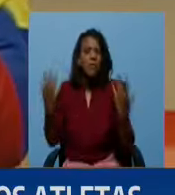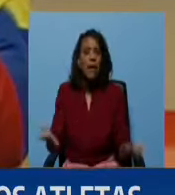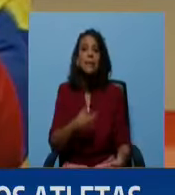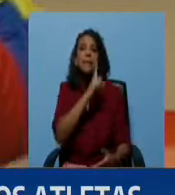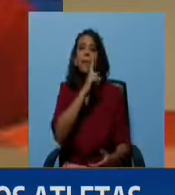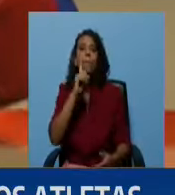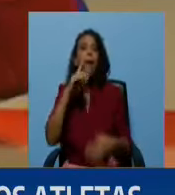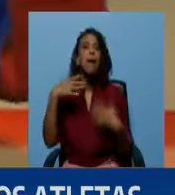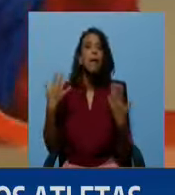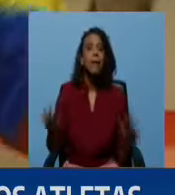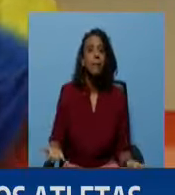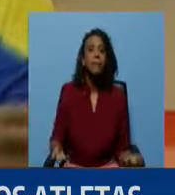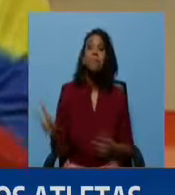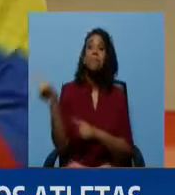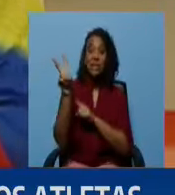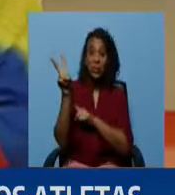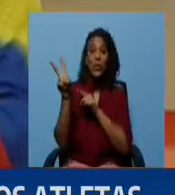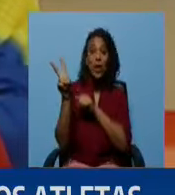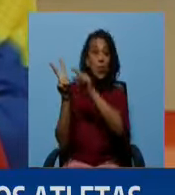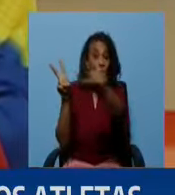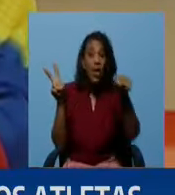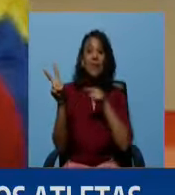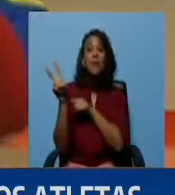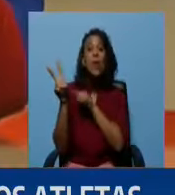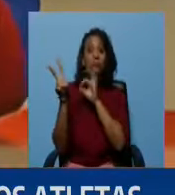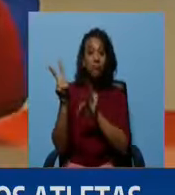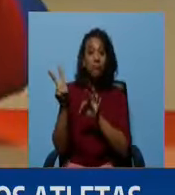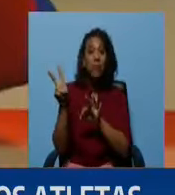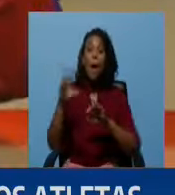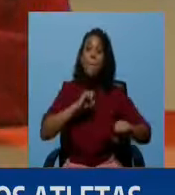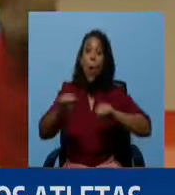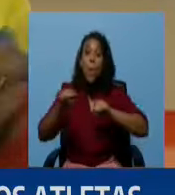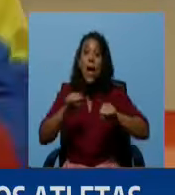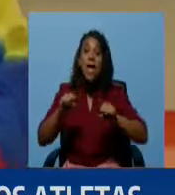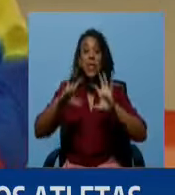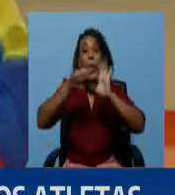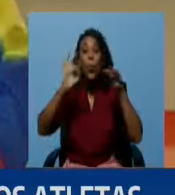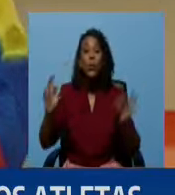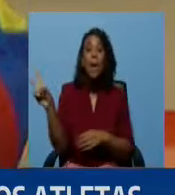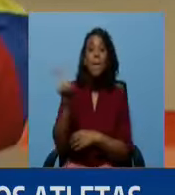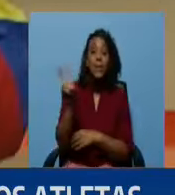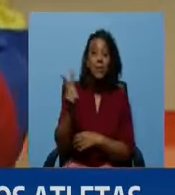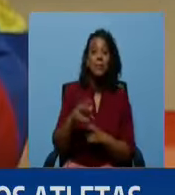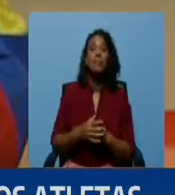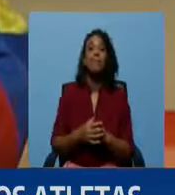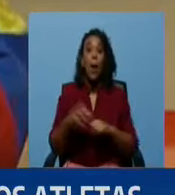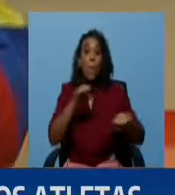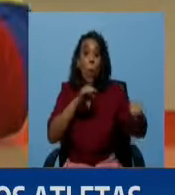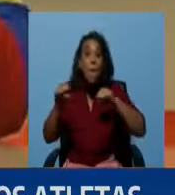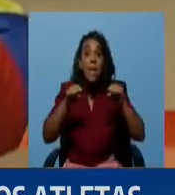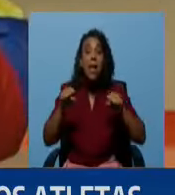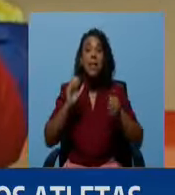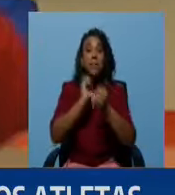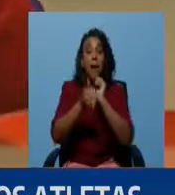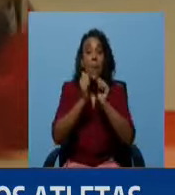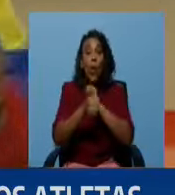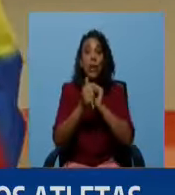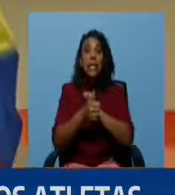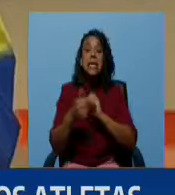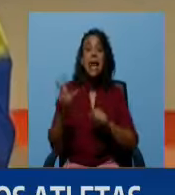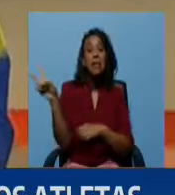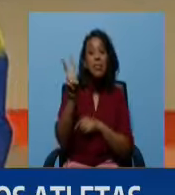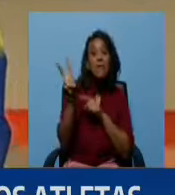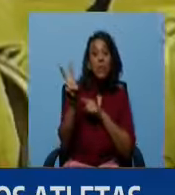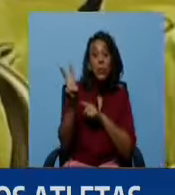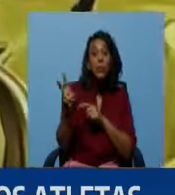llama Venezuela. Se llama Movimiento Olímpico Venezolano, Movimiento de Deportistas de